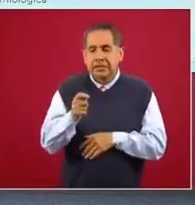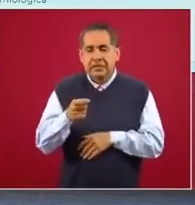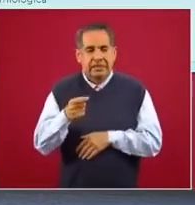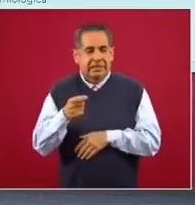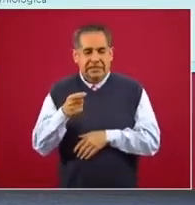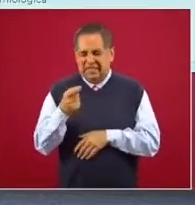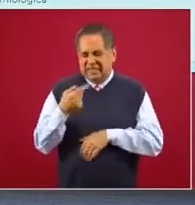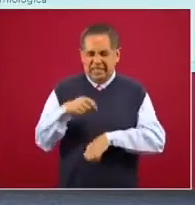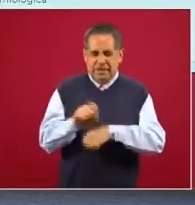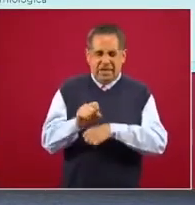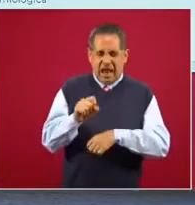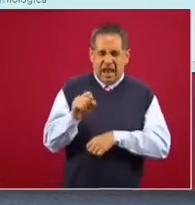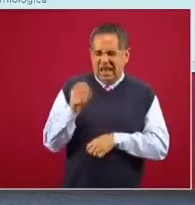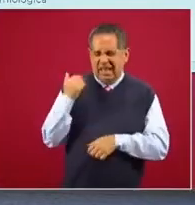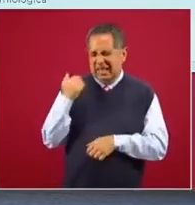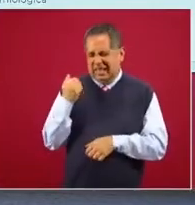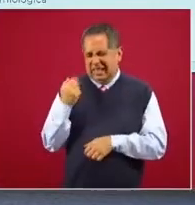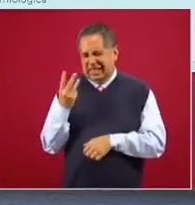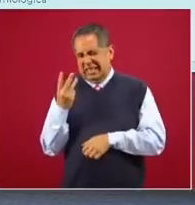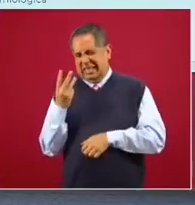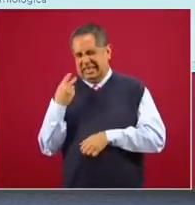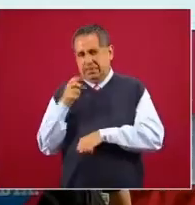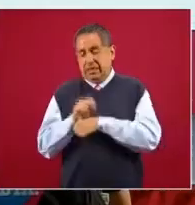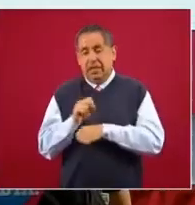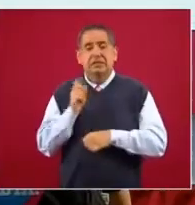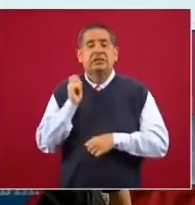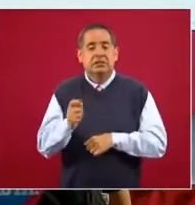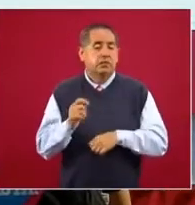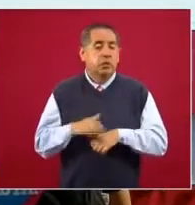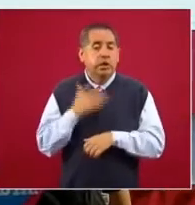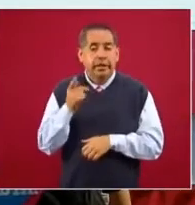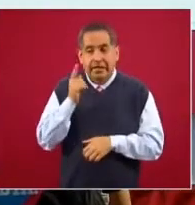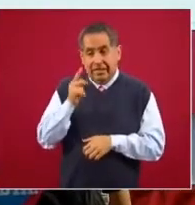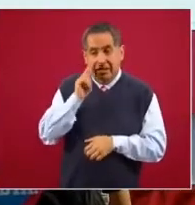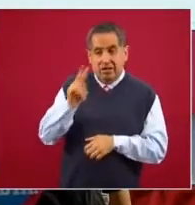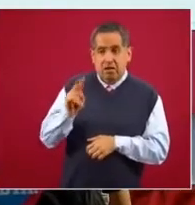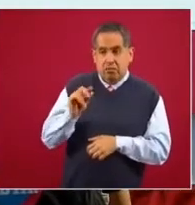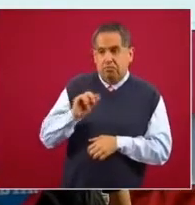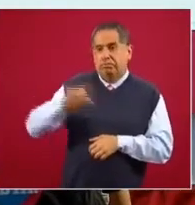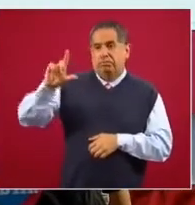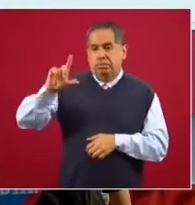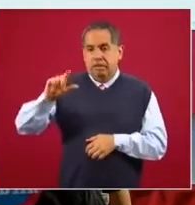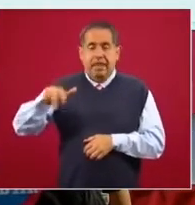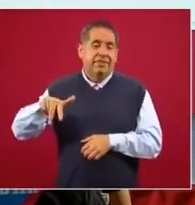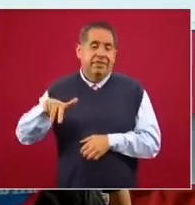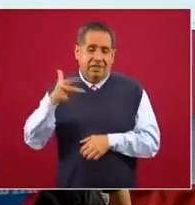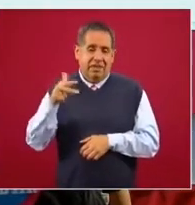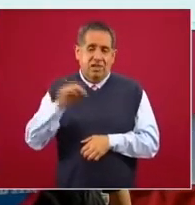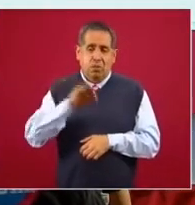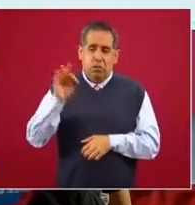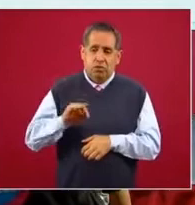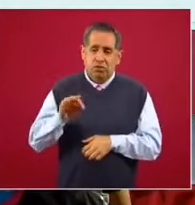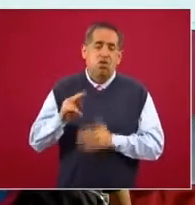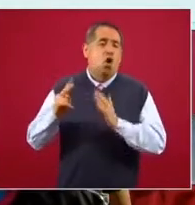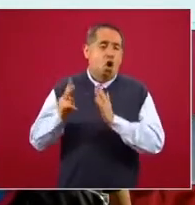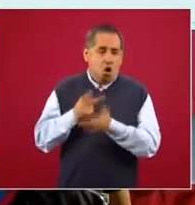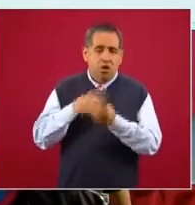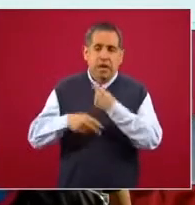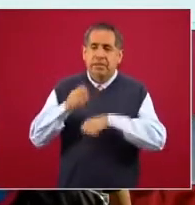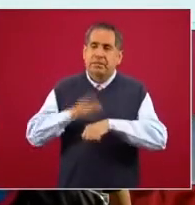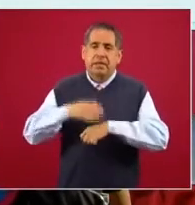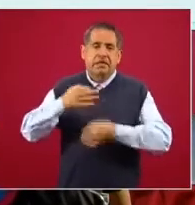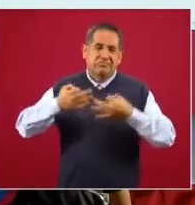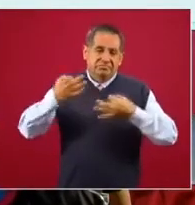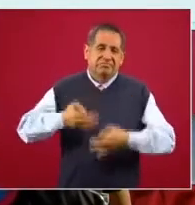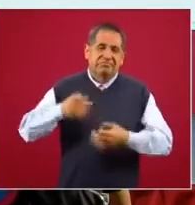prácticamente en las últimas 3 semanas en el estado de Jalisco, pues es el que está representado por ese 13% de casos activos que